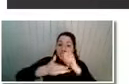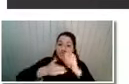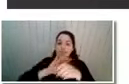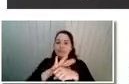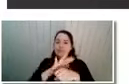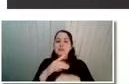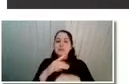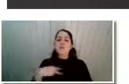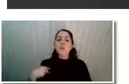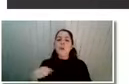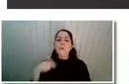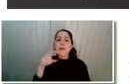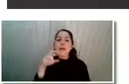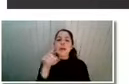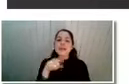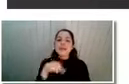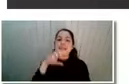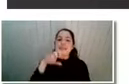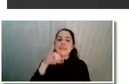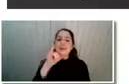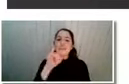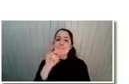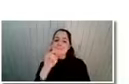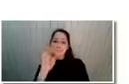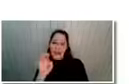receptor en la célula humana.